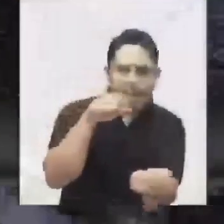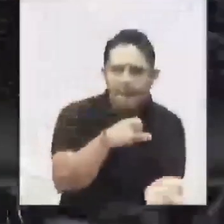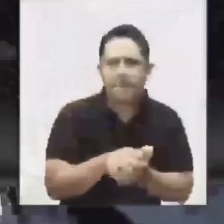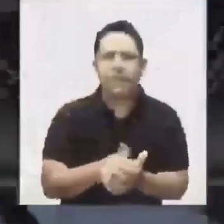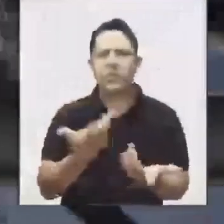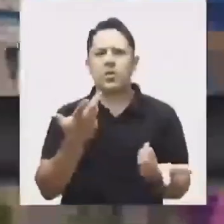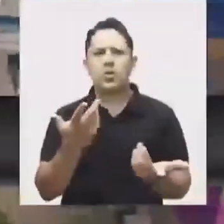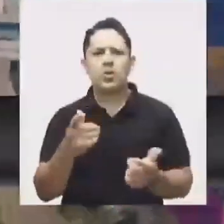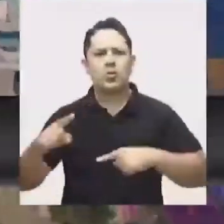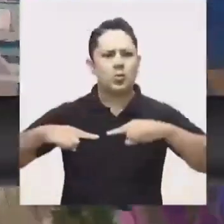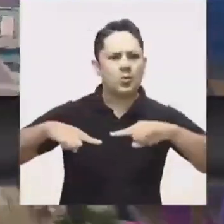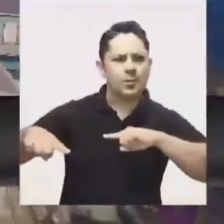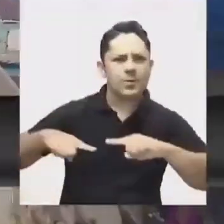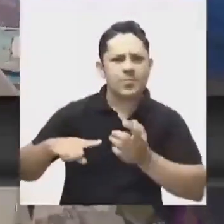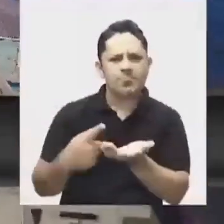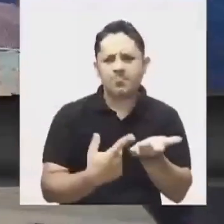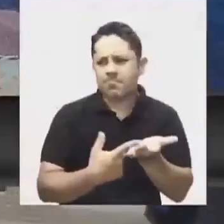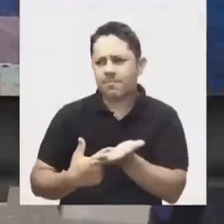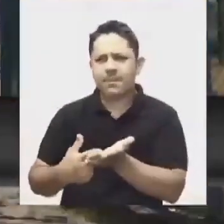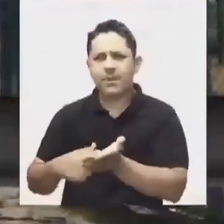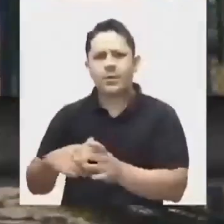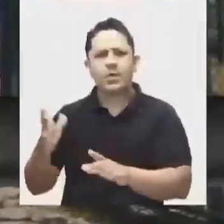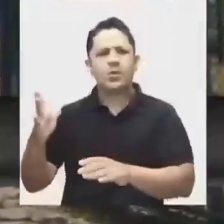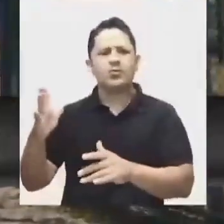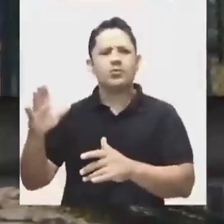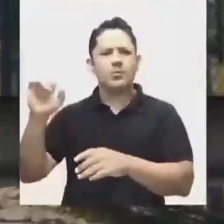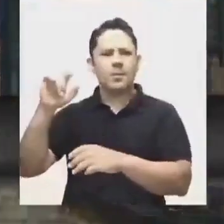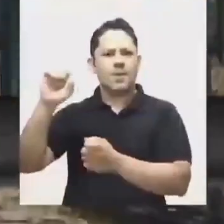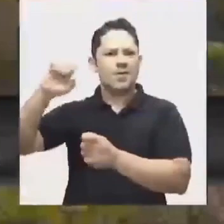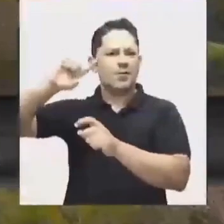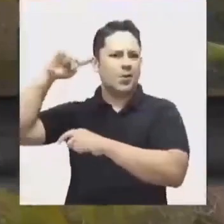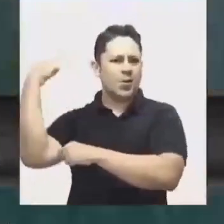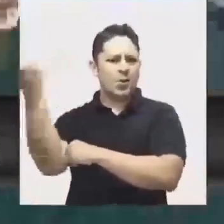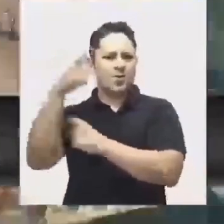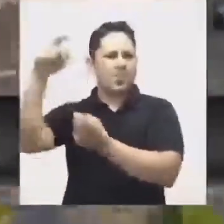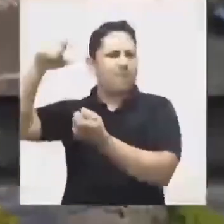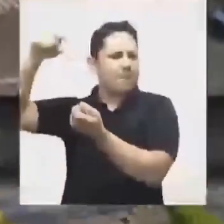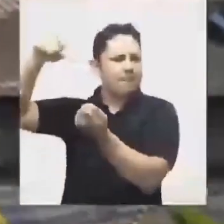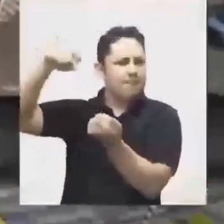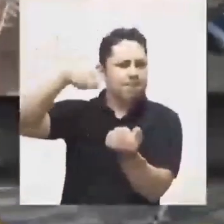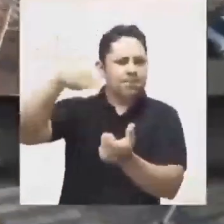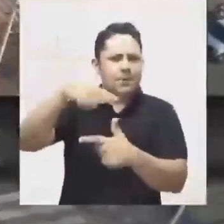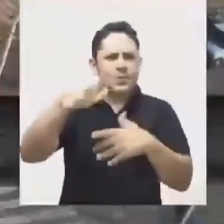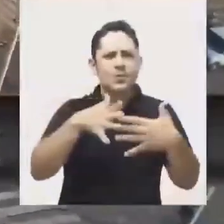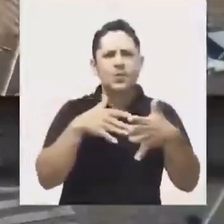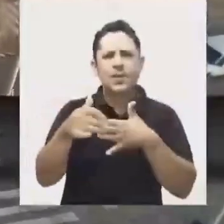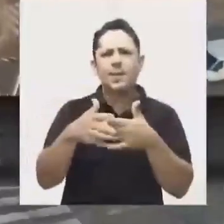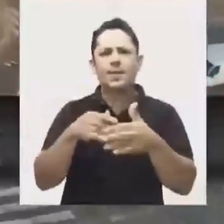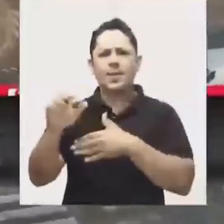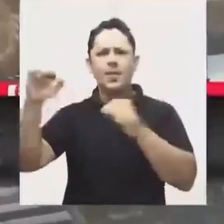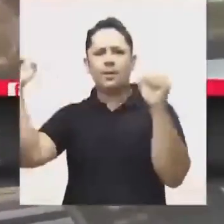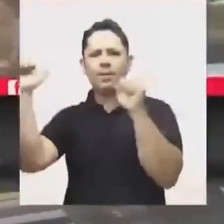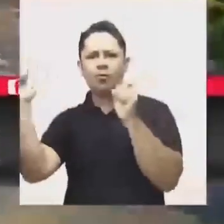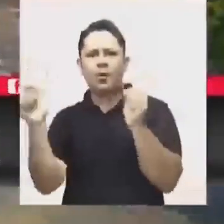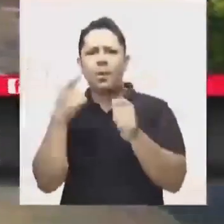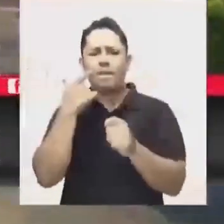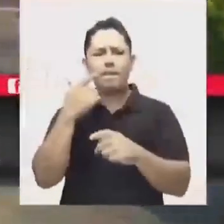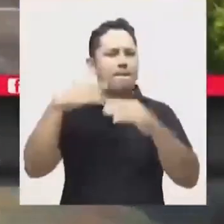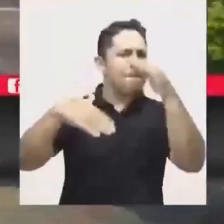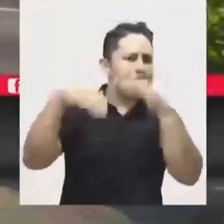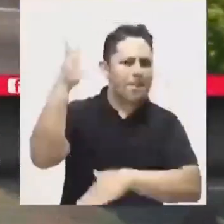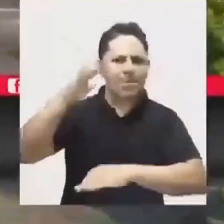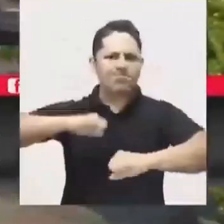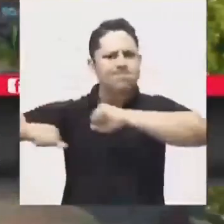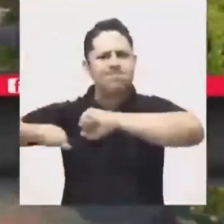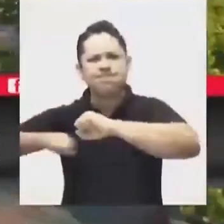Fuente de financiación, coordinación asertiva con el Sistema General de Regalías que posibilita más recursos para invertir en el archipiélago, mayor gestión